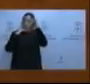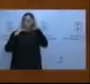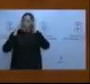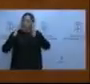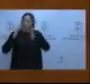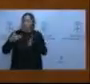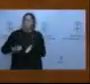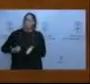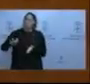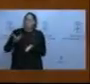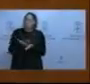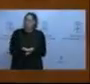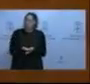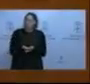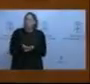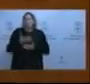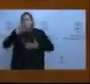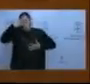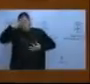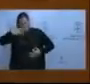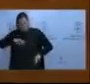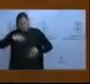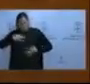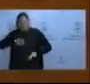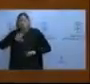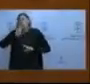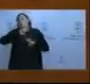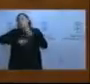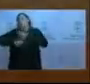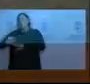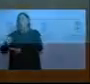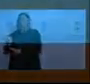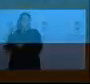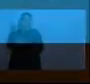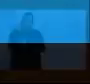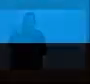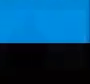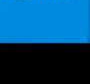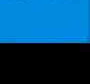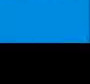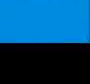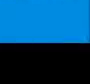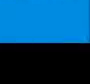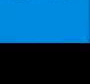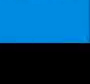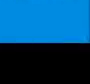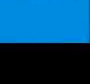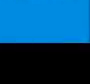bastante razonable y por eso solicitaría el apoyo de toda la Cámara. Muchas gracias.